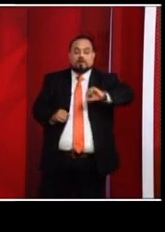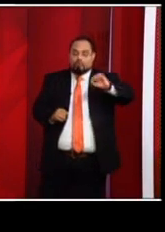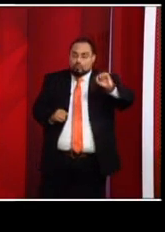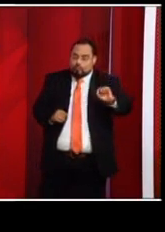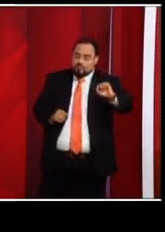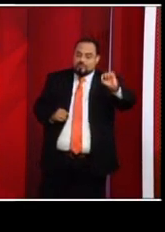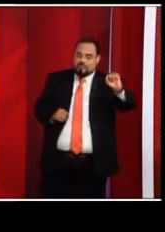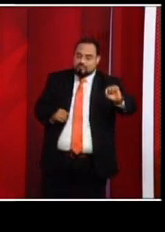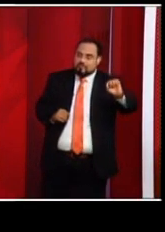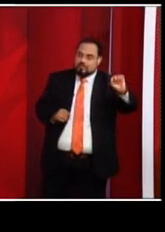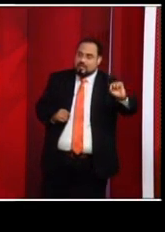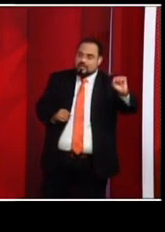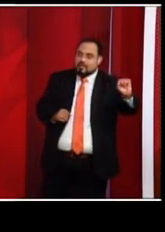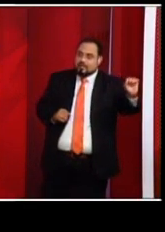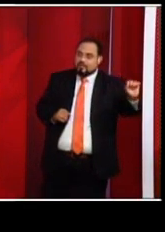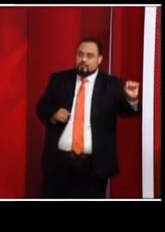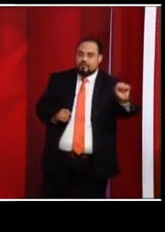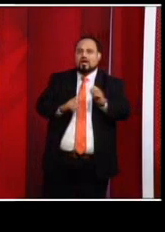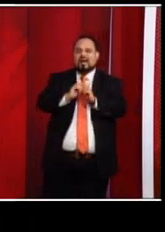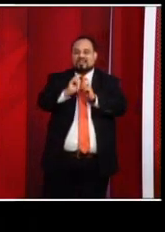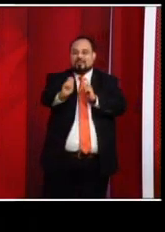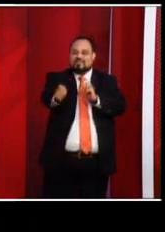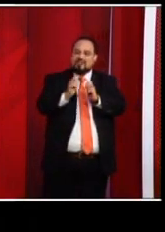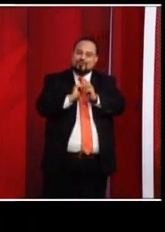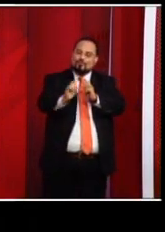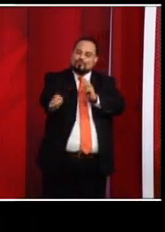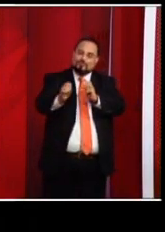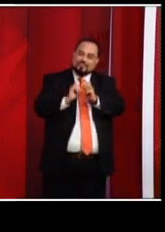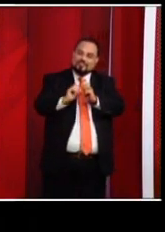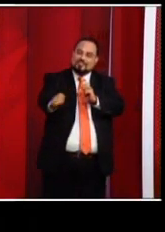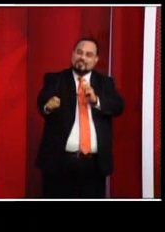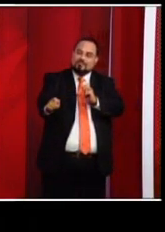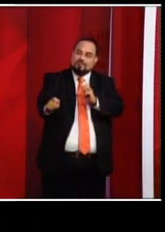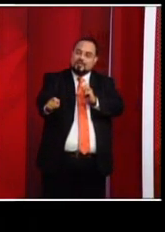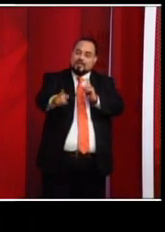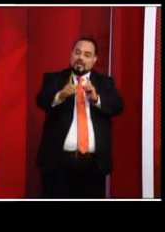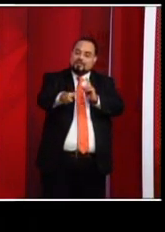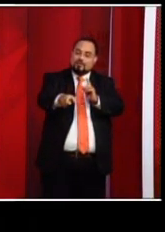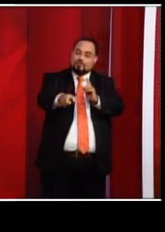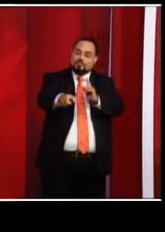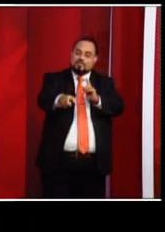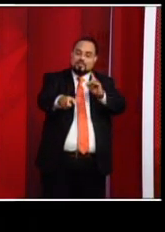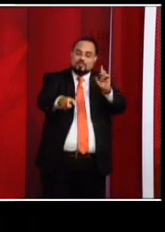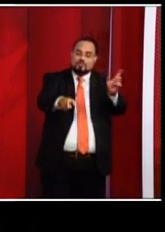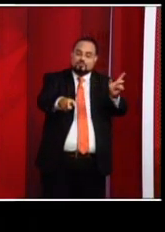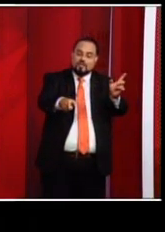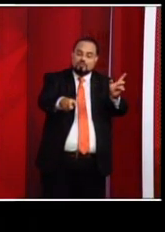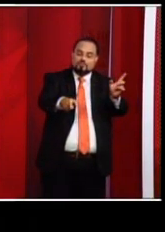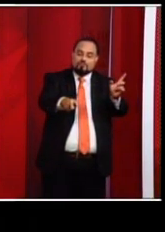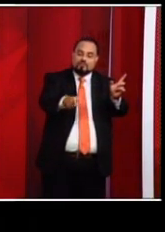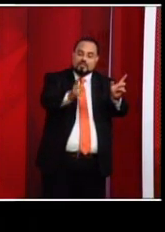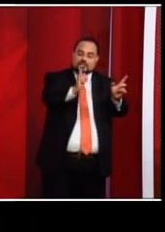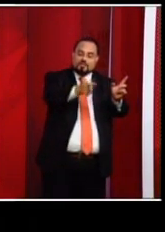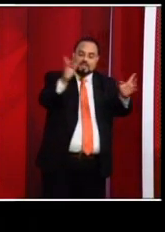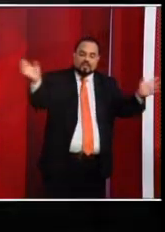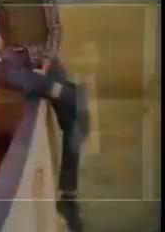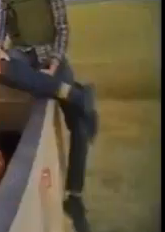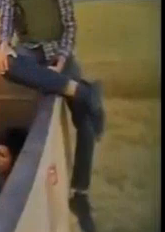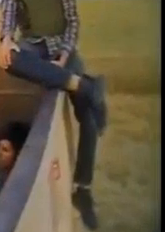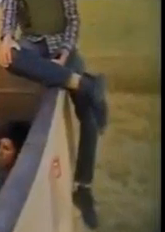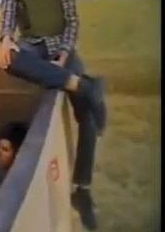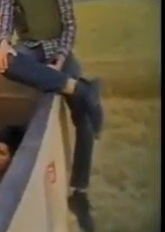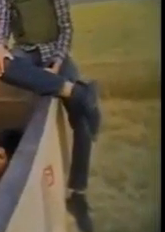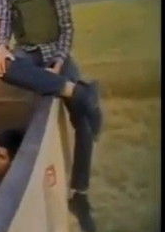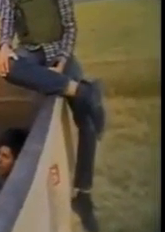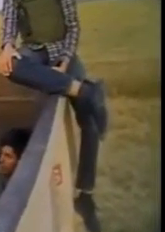turista por buses de primera línea categoría a través de la corrupción que se tiene también entre los tratantes los narcotraficantes y